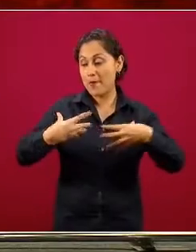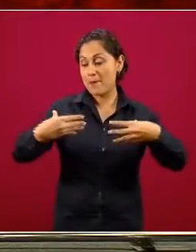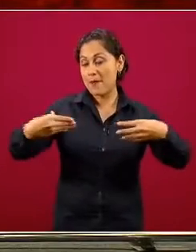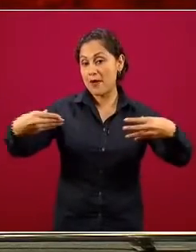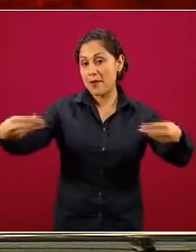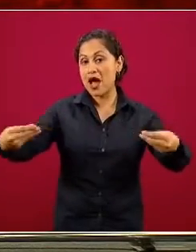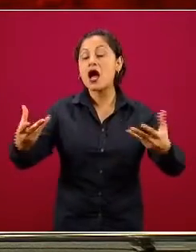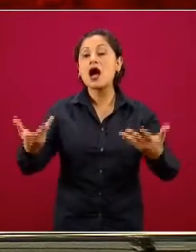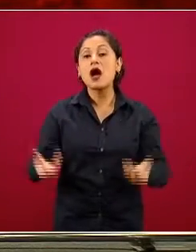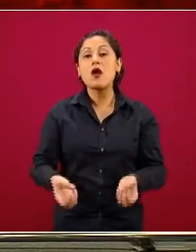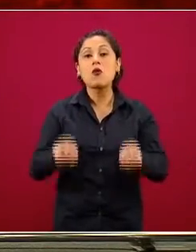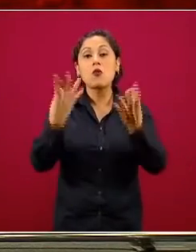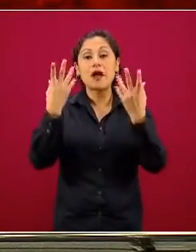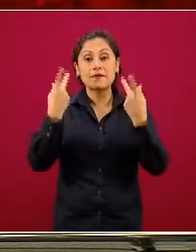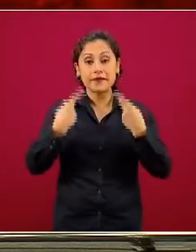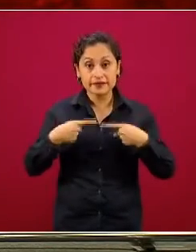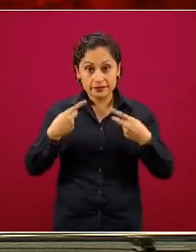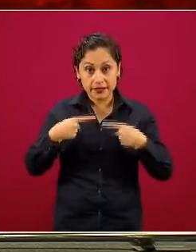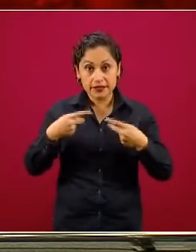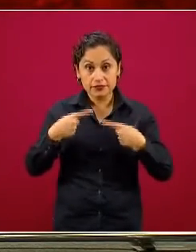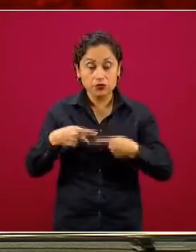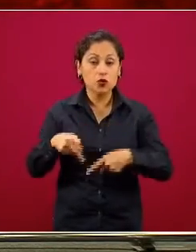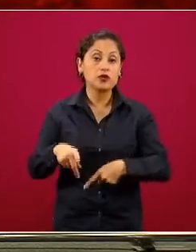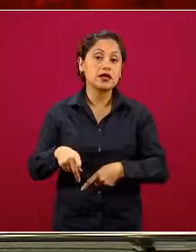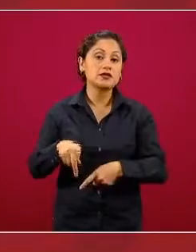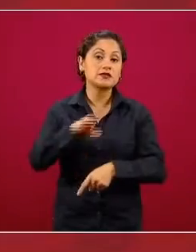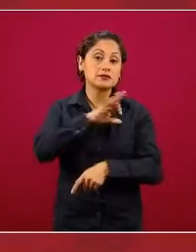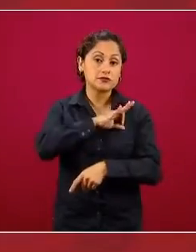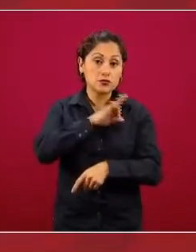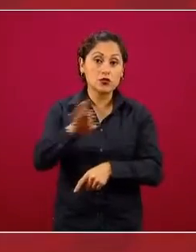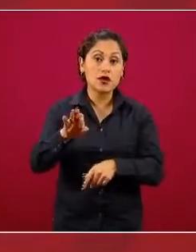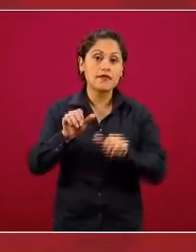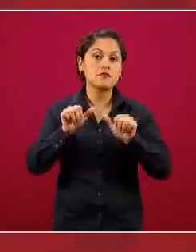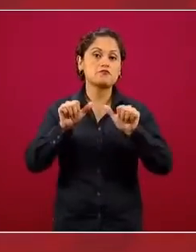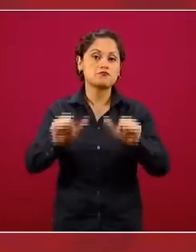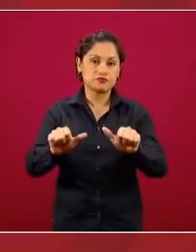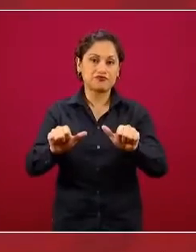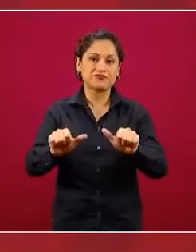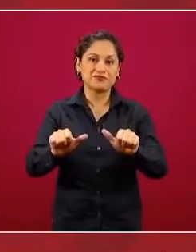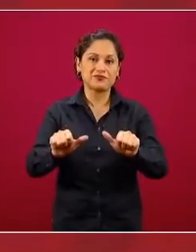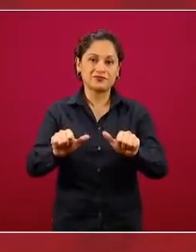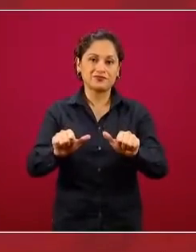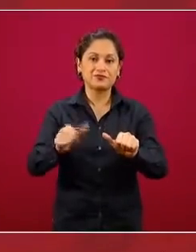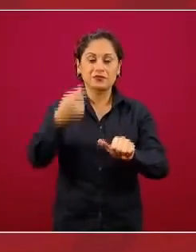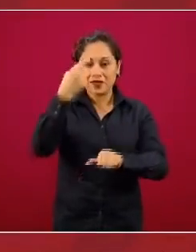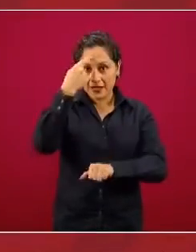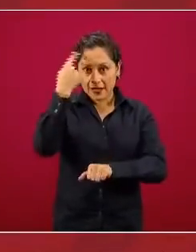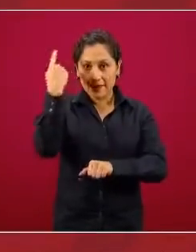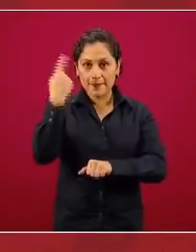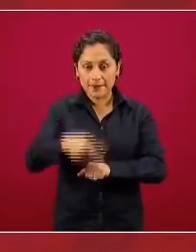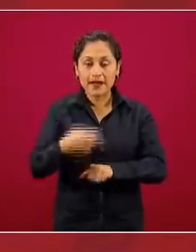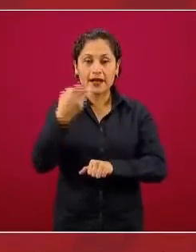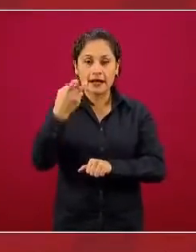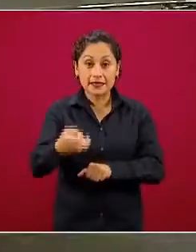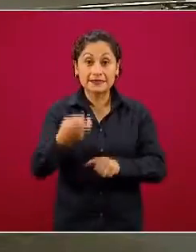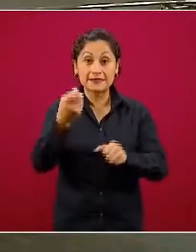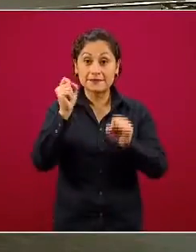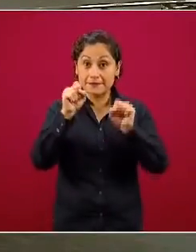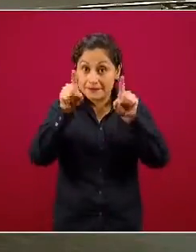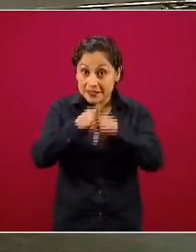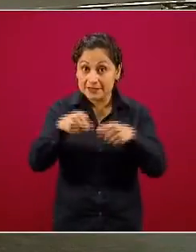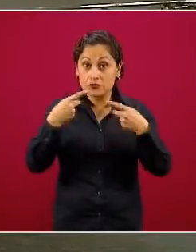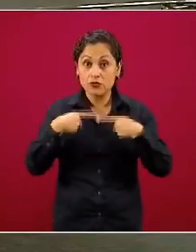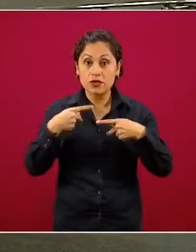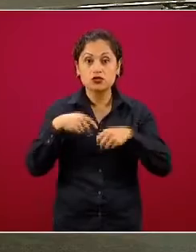la proporción de la población que necesita ser inmune para que el efecto rebaño ocurra. En un virus